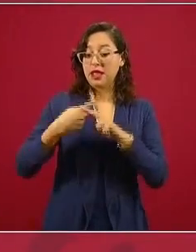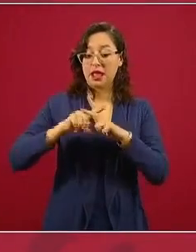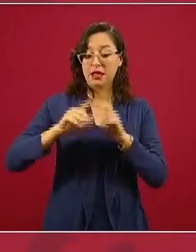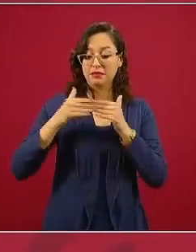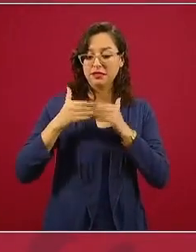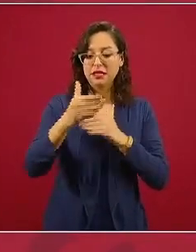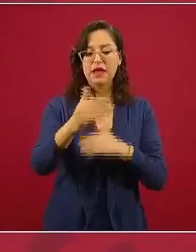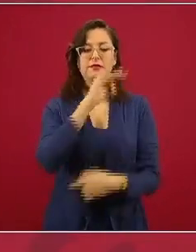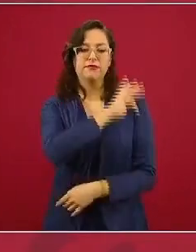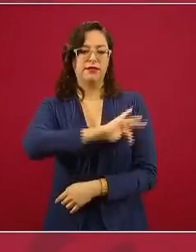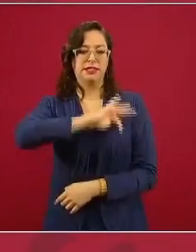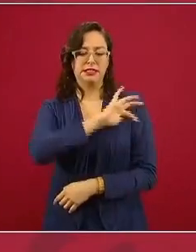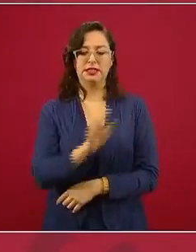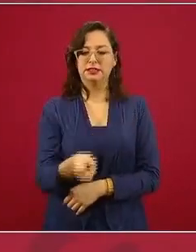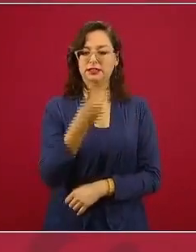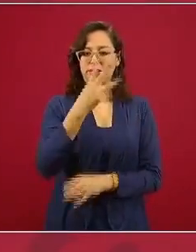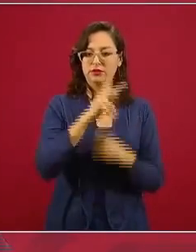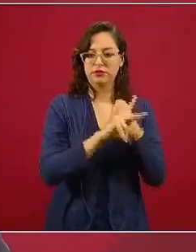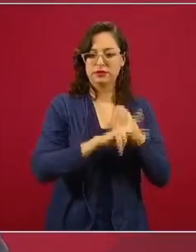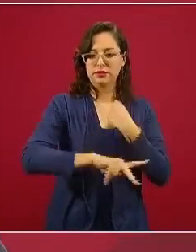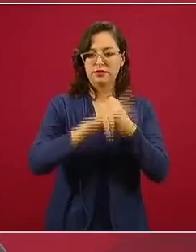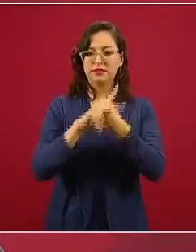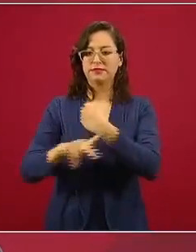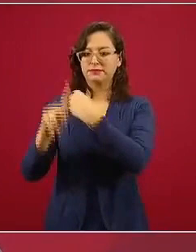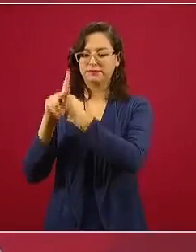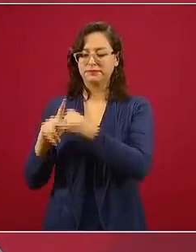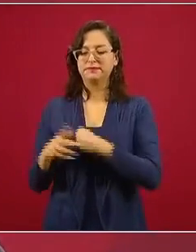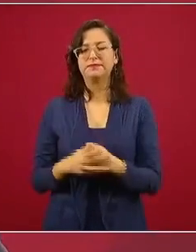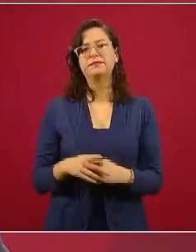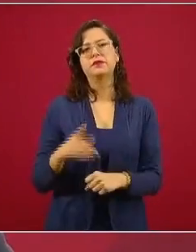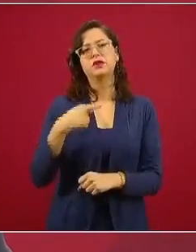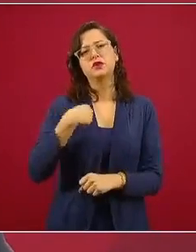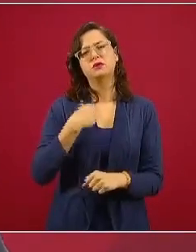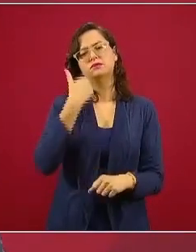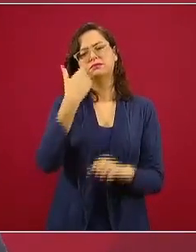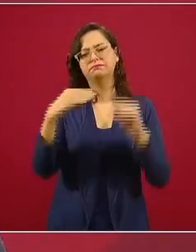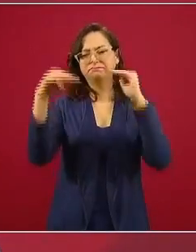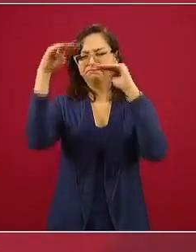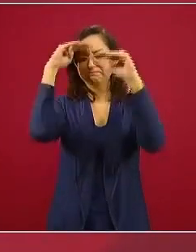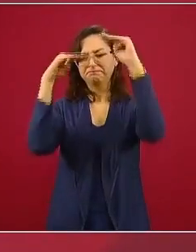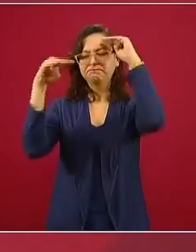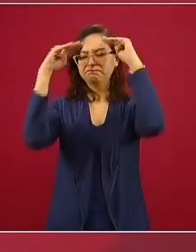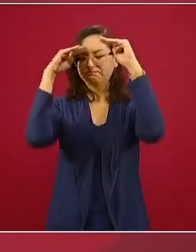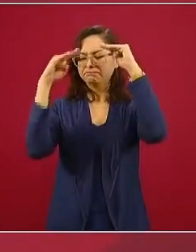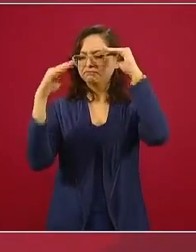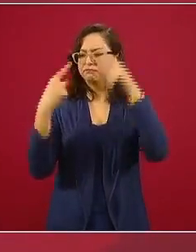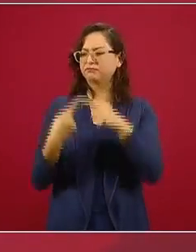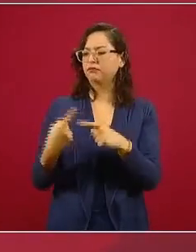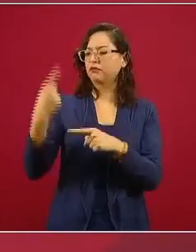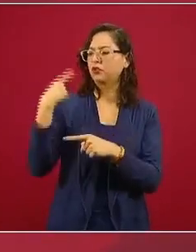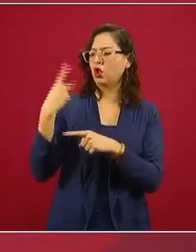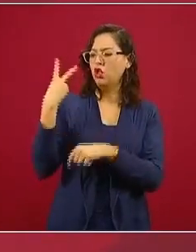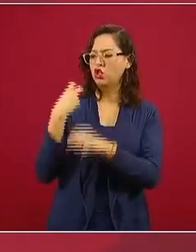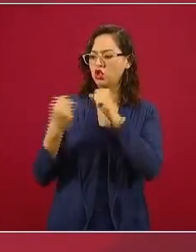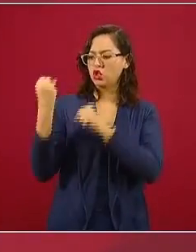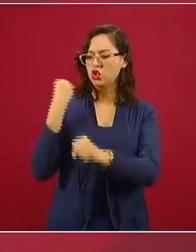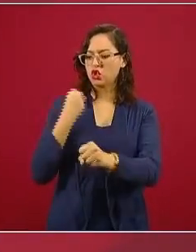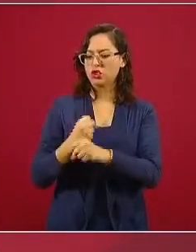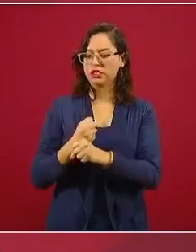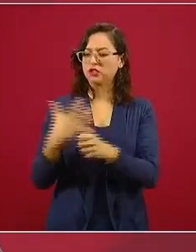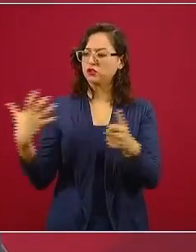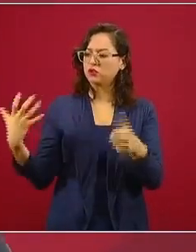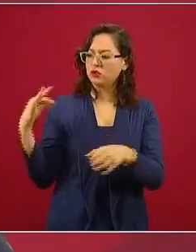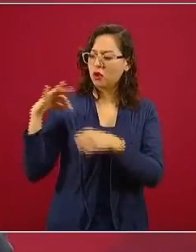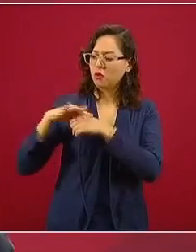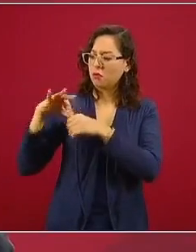Breves reflexiones que quisiera compartir con ustedes. Hace 2 años, hoy son 2 años del triunfo histórico que ya mencionó el